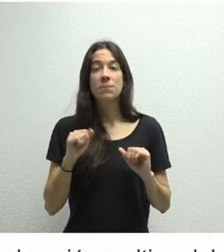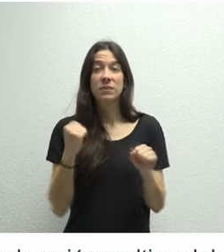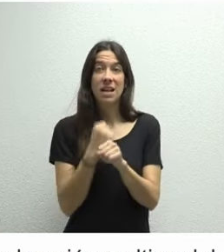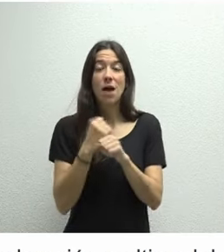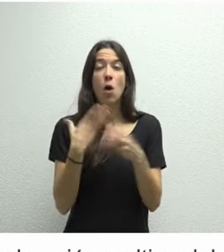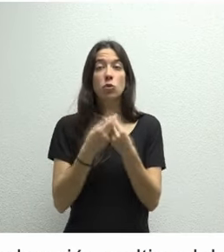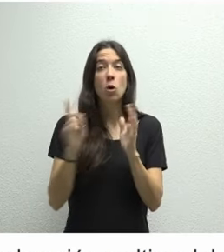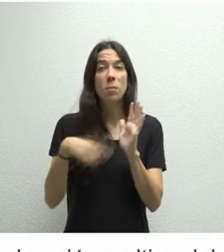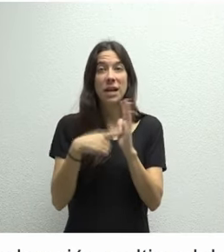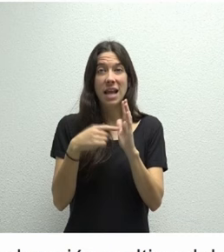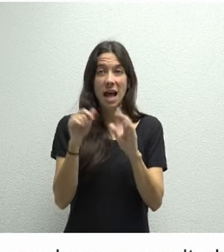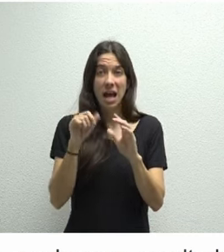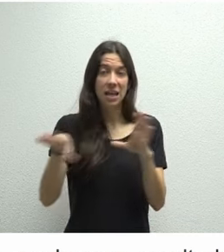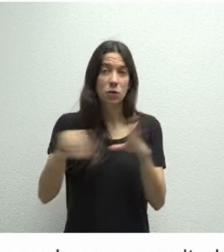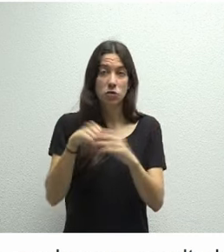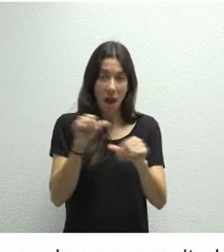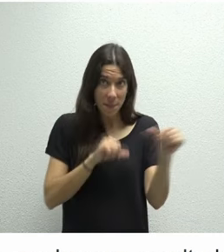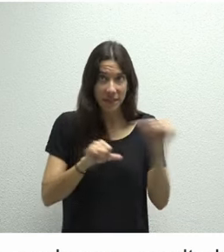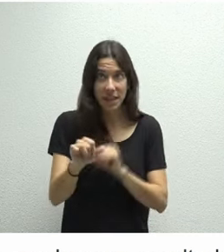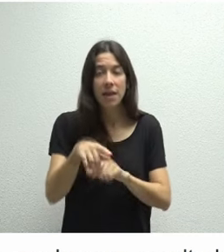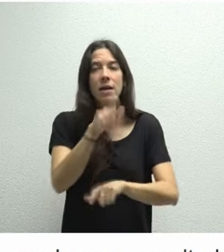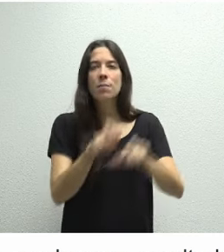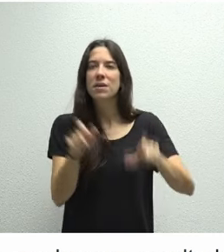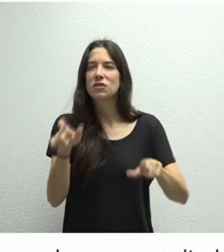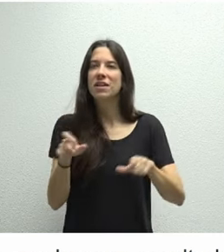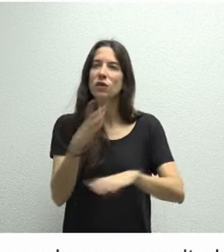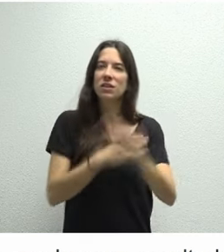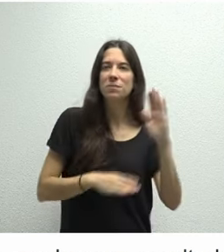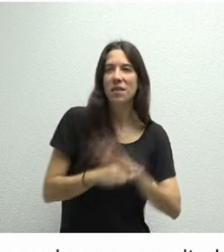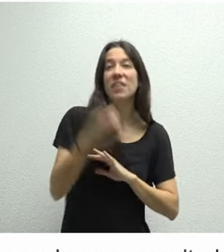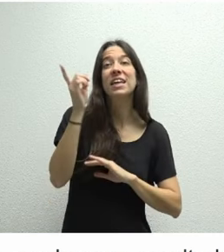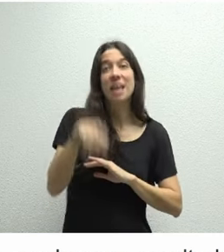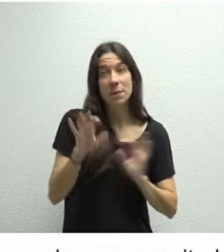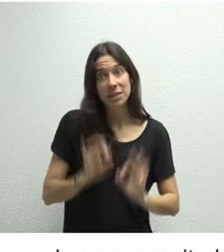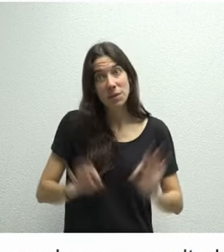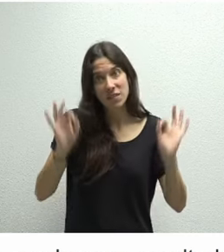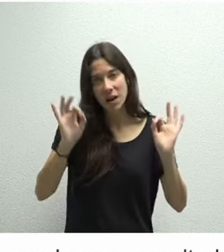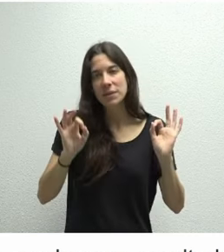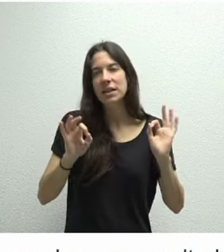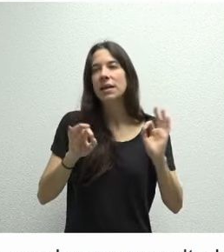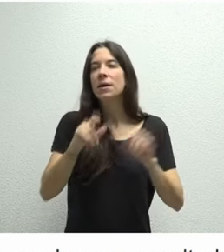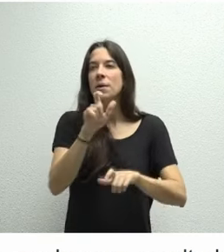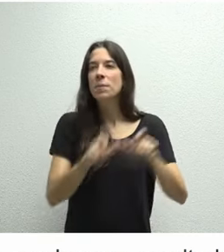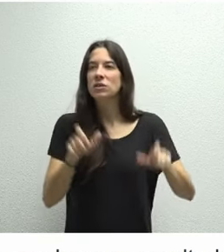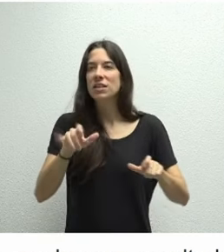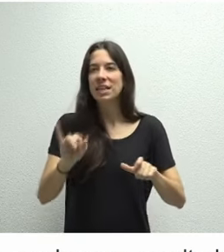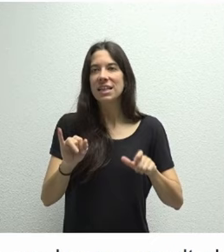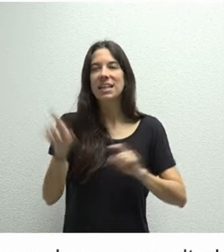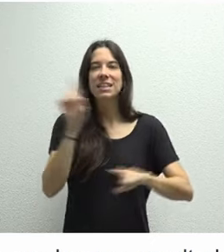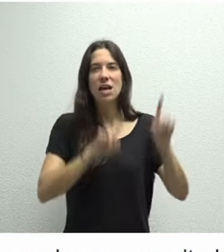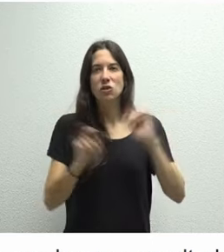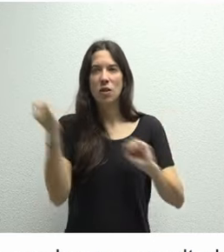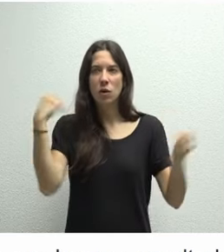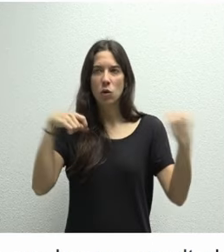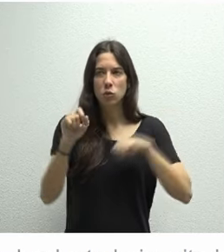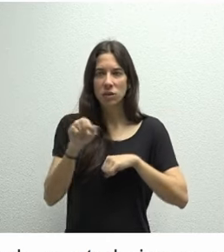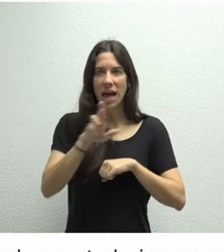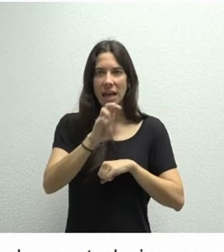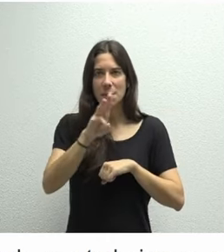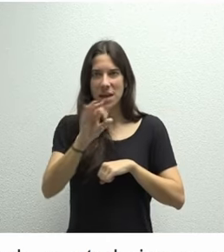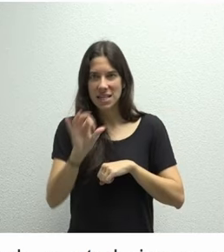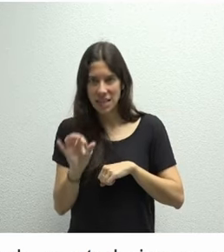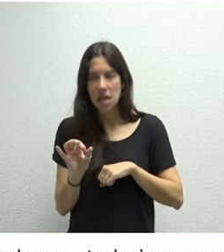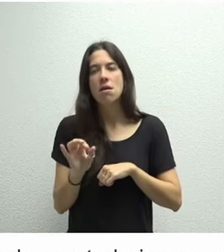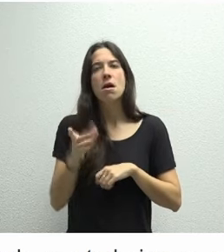personas con discapacidad y en concreto sobre todo además de las que pueden tener epilepsia y trastornos de la conducta pues han podido